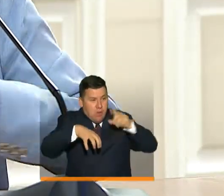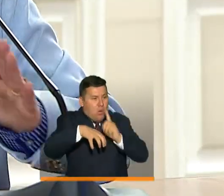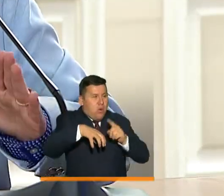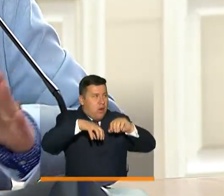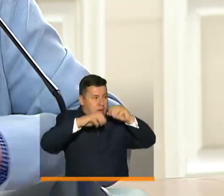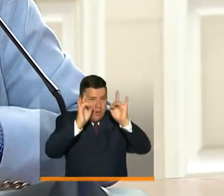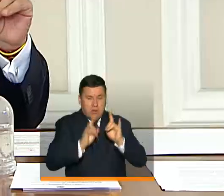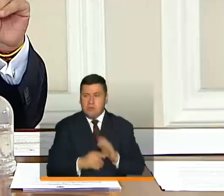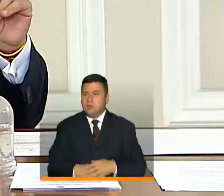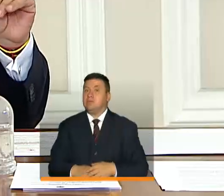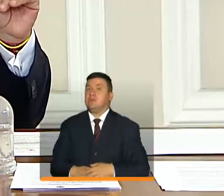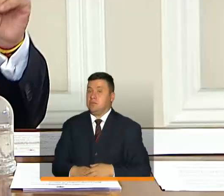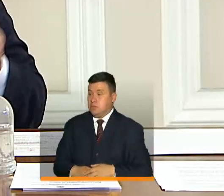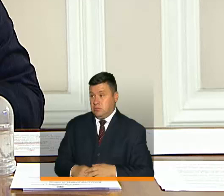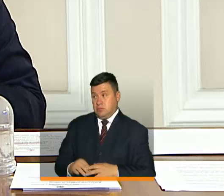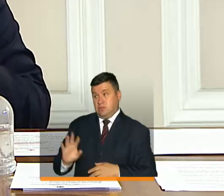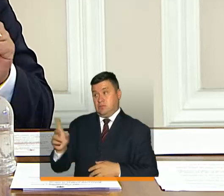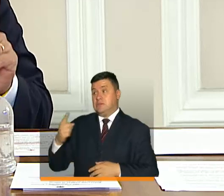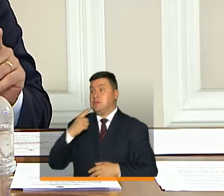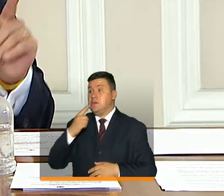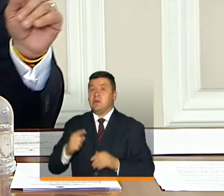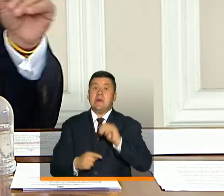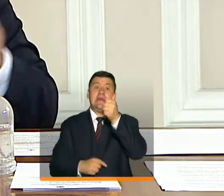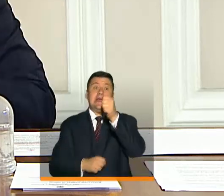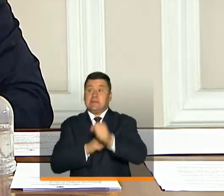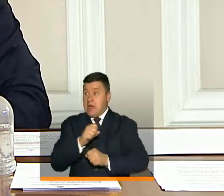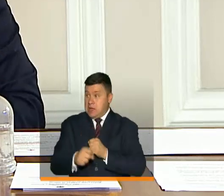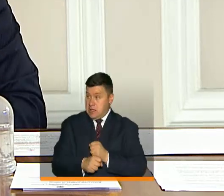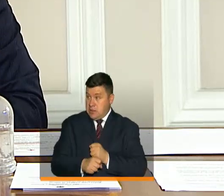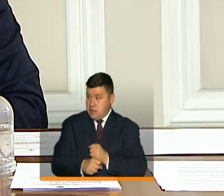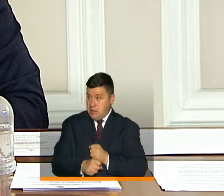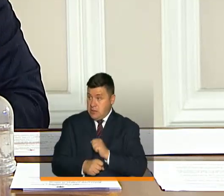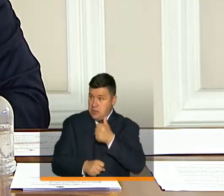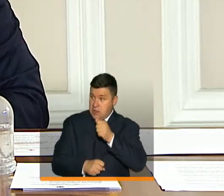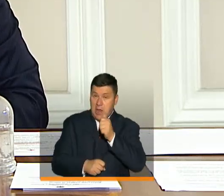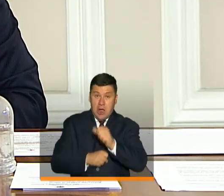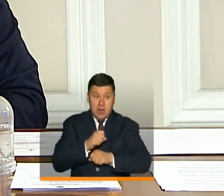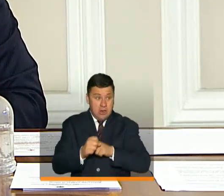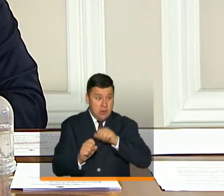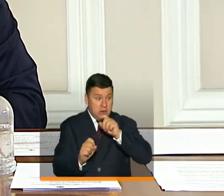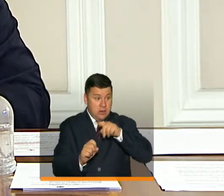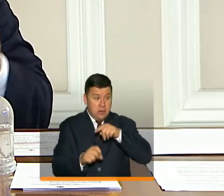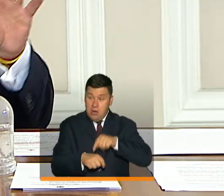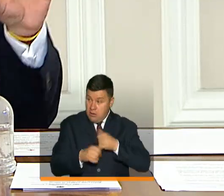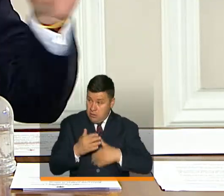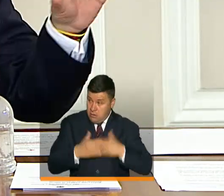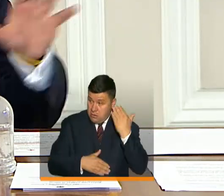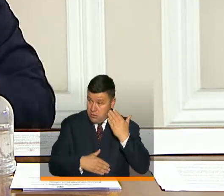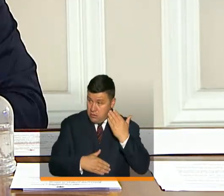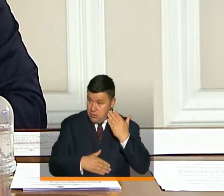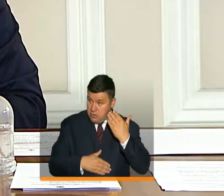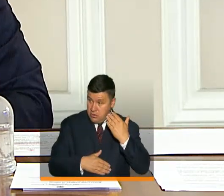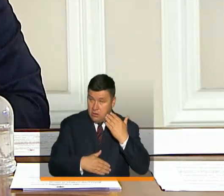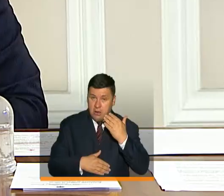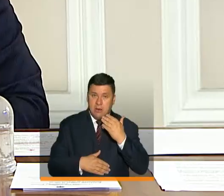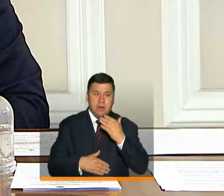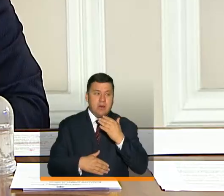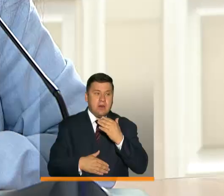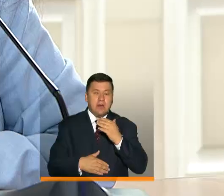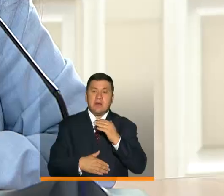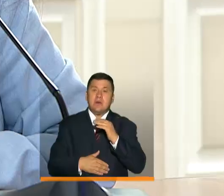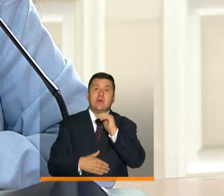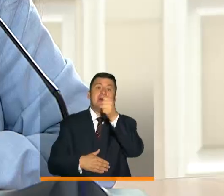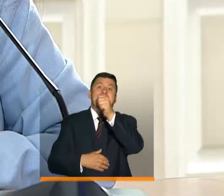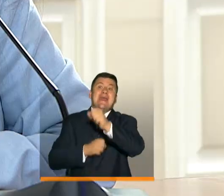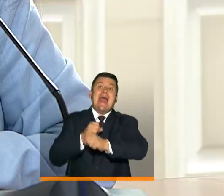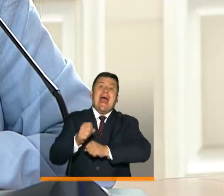Eso va a ser... Es que, le hacía la pregunta, porque usted dijo 10 años y en realidad son 10 meses. No. A partir de este momento donde tenemos la mayor inversión. Sí, pero son